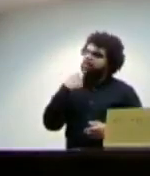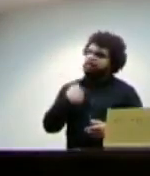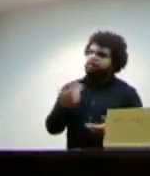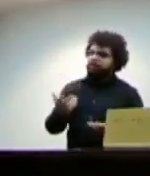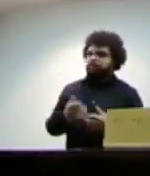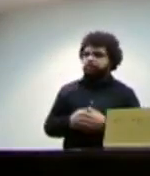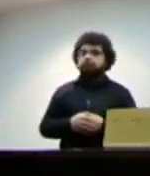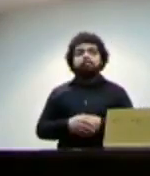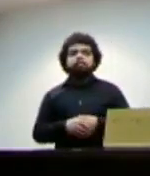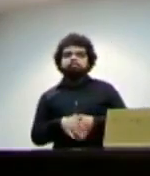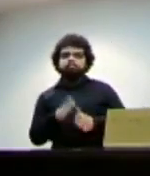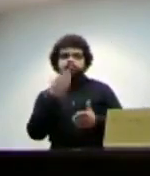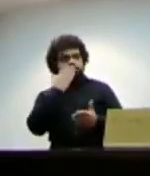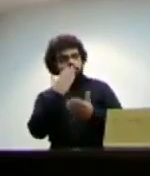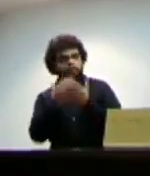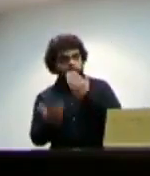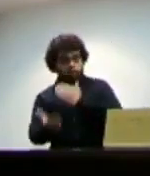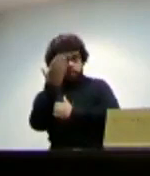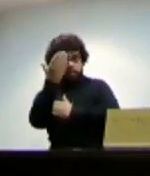Buenos días, antes que nada.